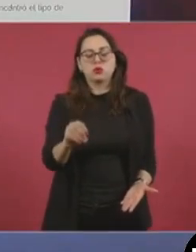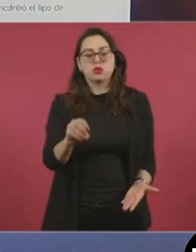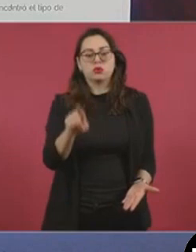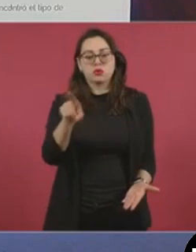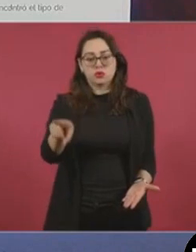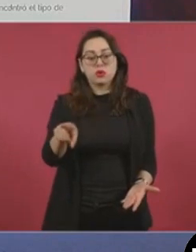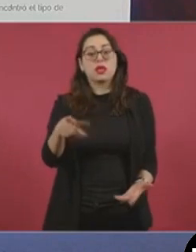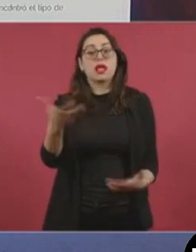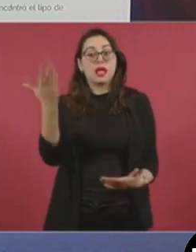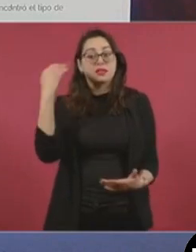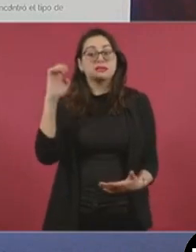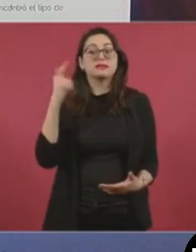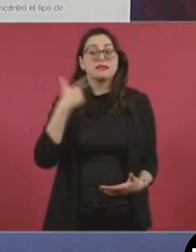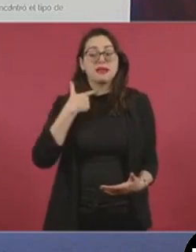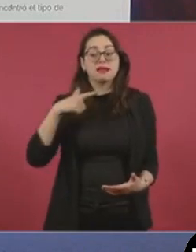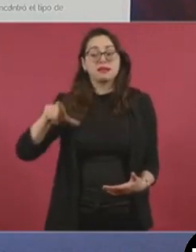agente del CISEN